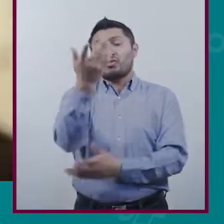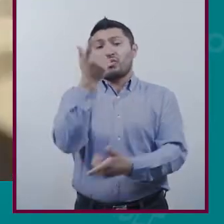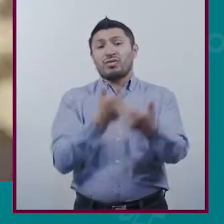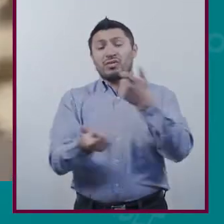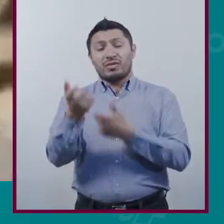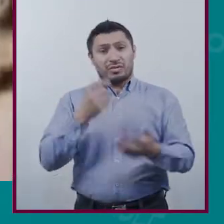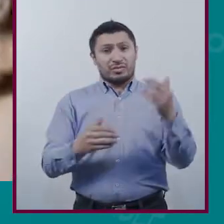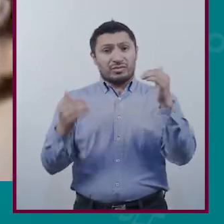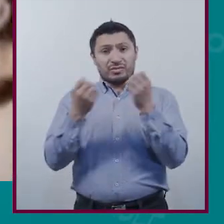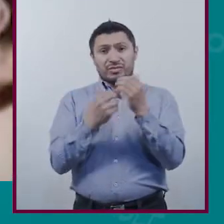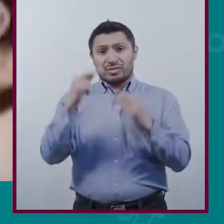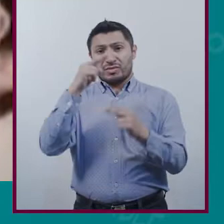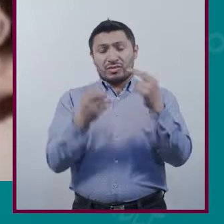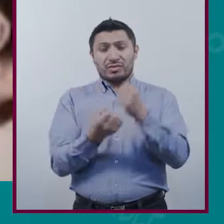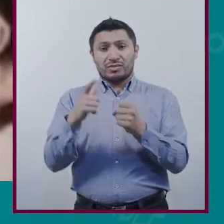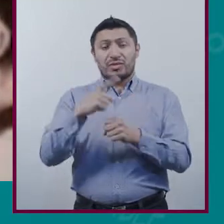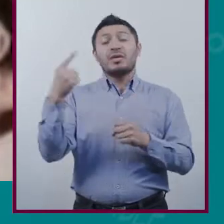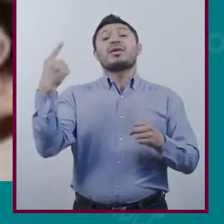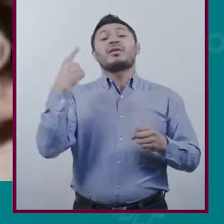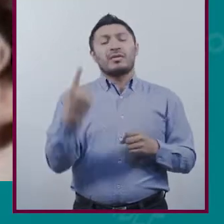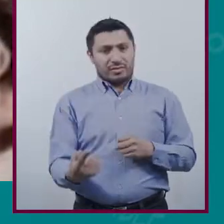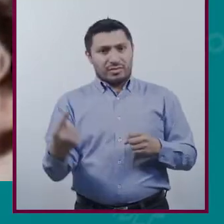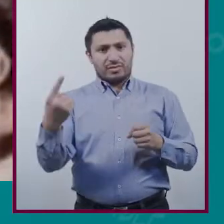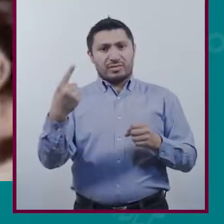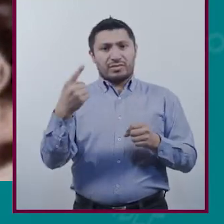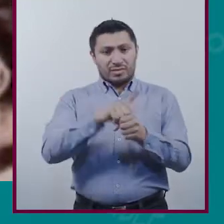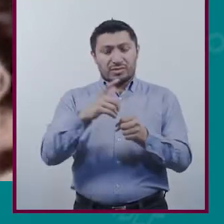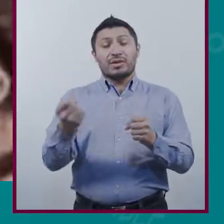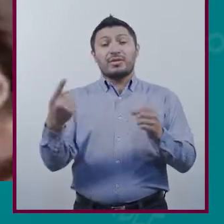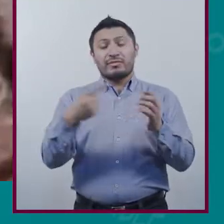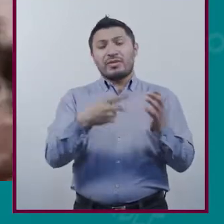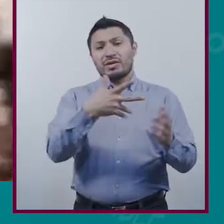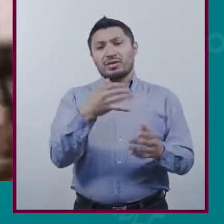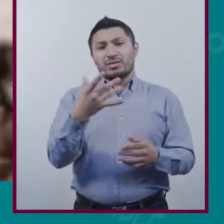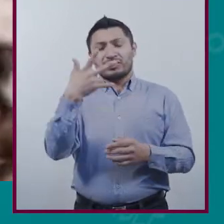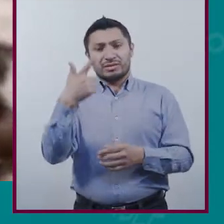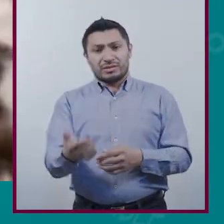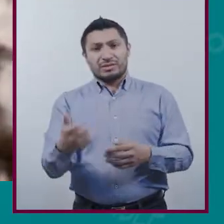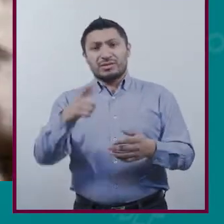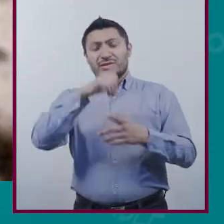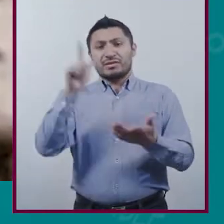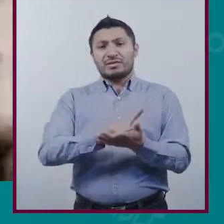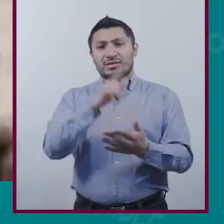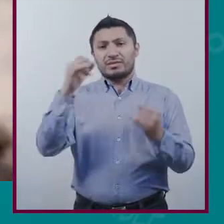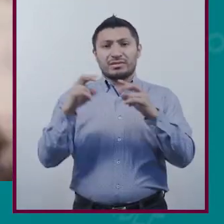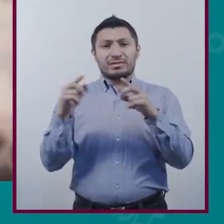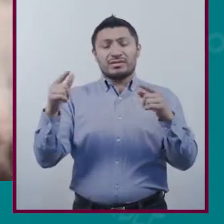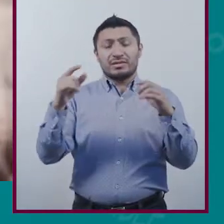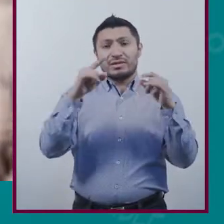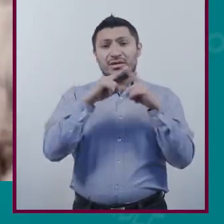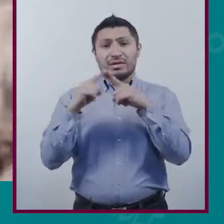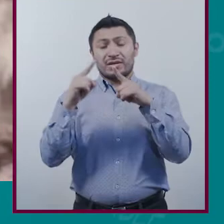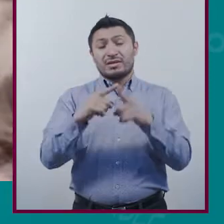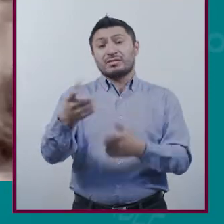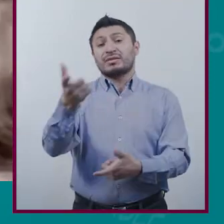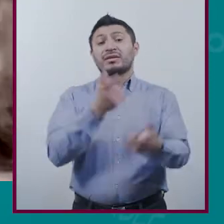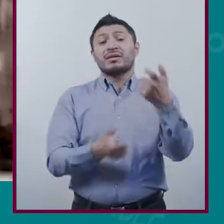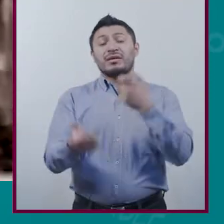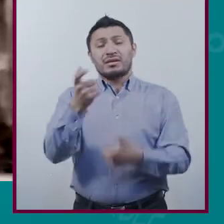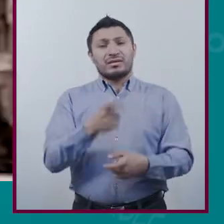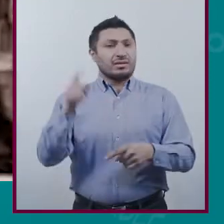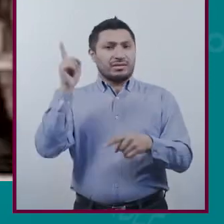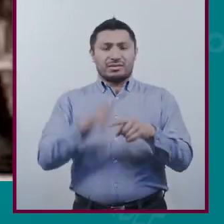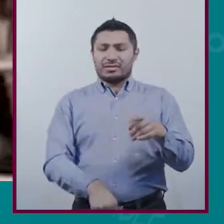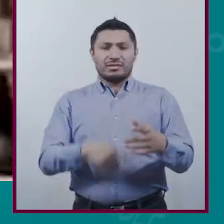En 1857 se promulgó la Ley Iglesias, que regulaba el cobro de derechos parroquiales y liberaba de este pago